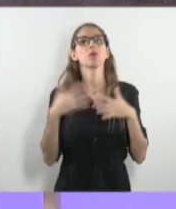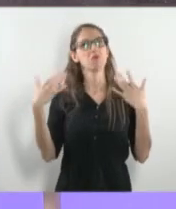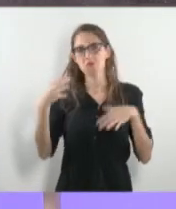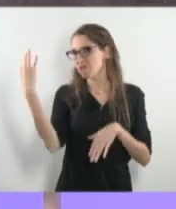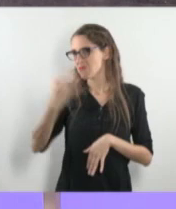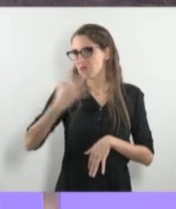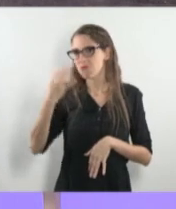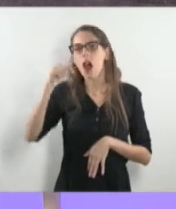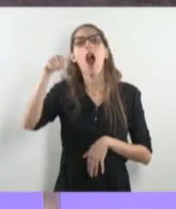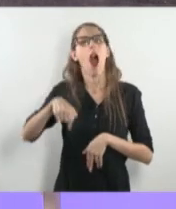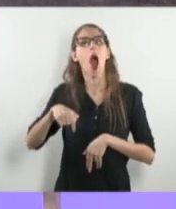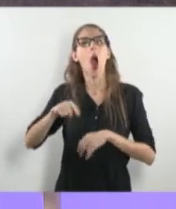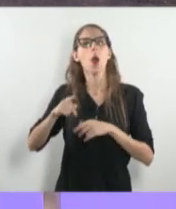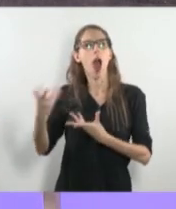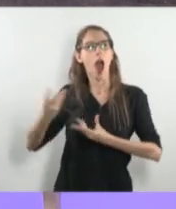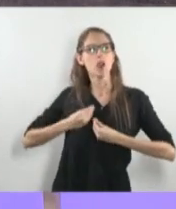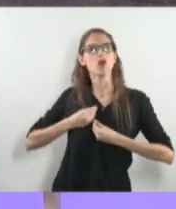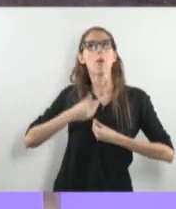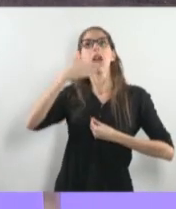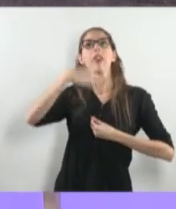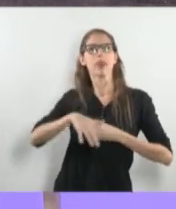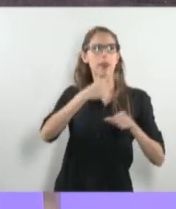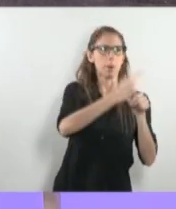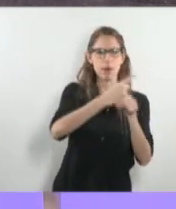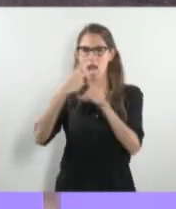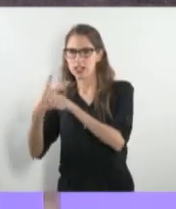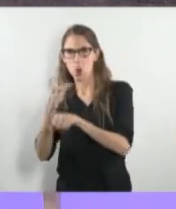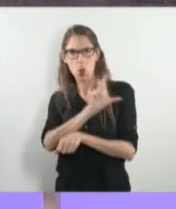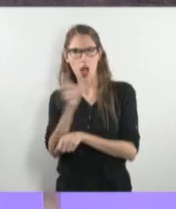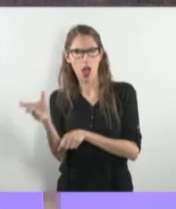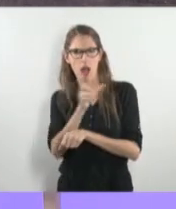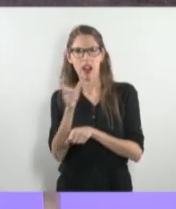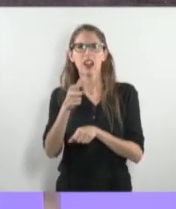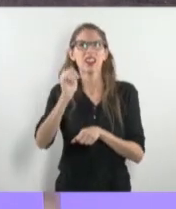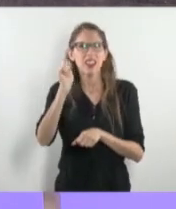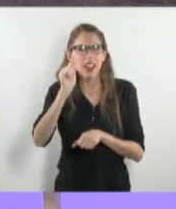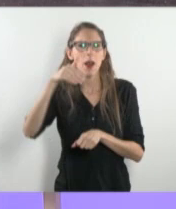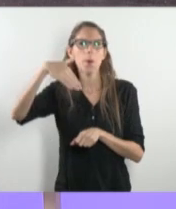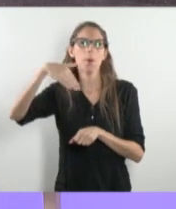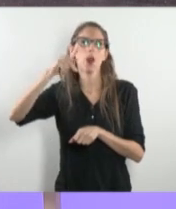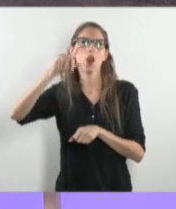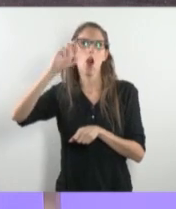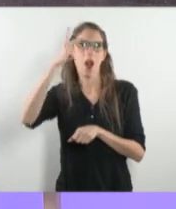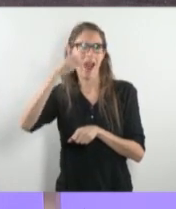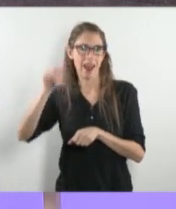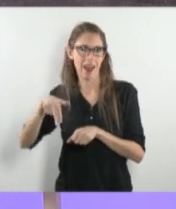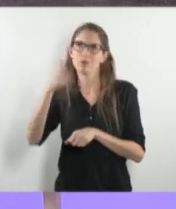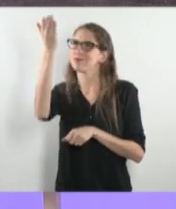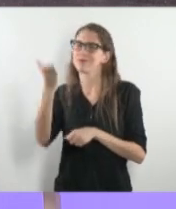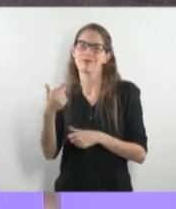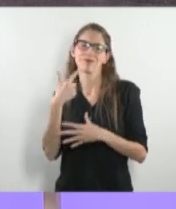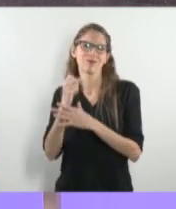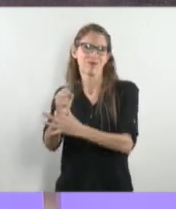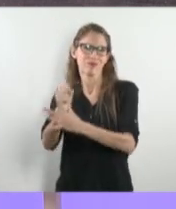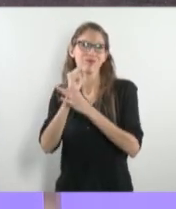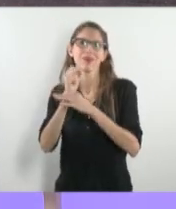ayudar a seguir pensando la diferencia entre la primera y la segunda parte del Martín Fierro es Martín Coan, el gran crítico